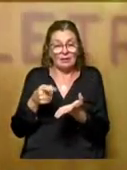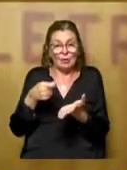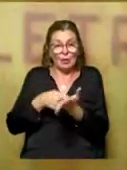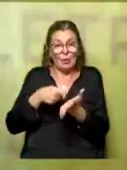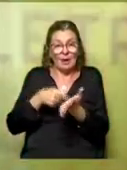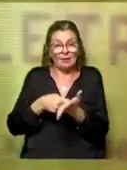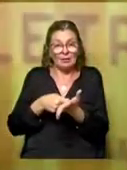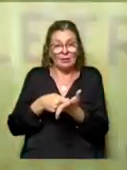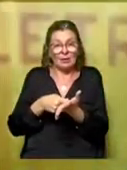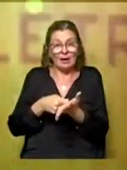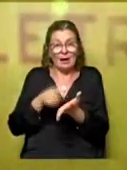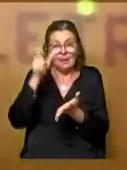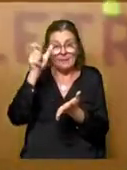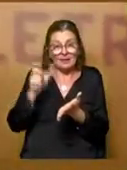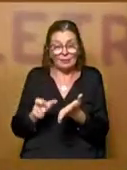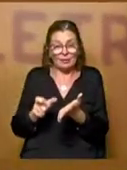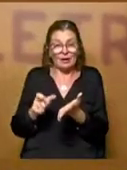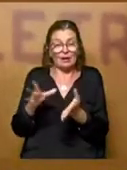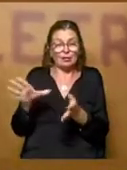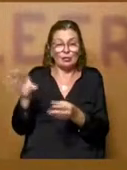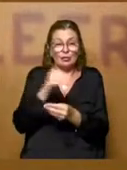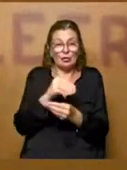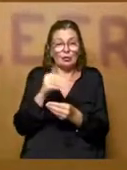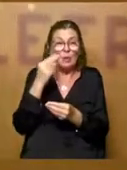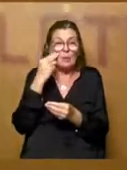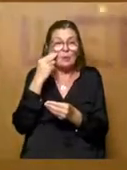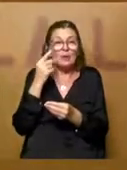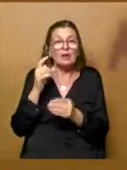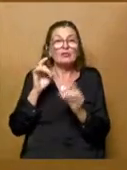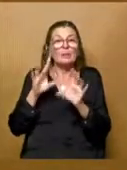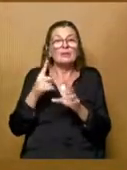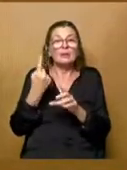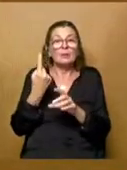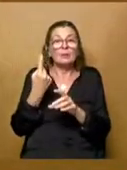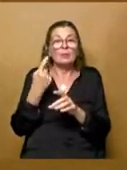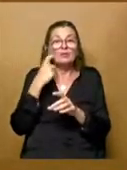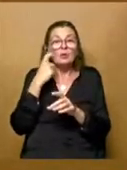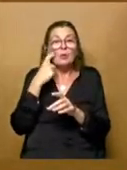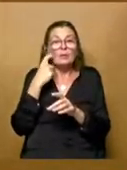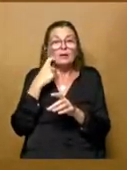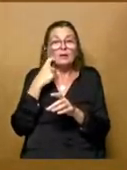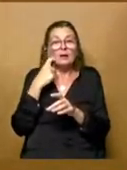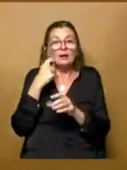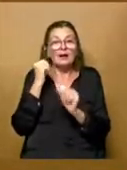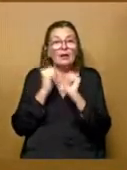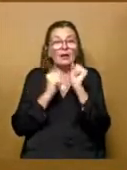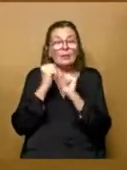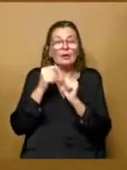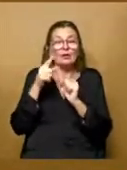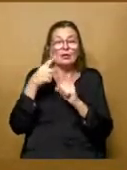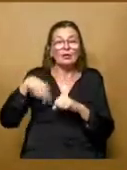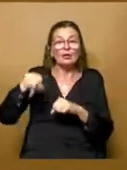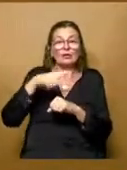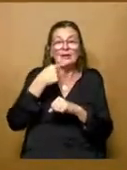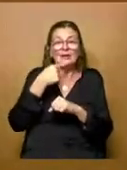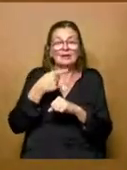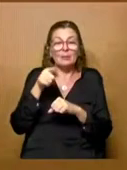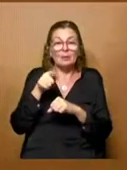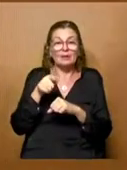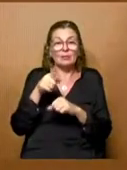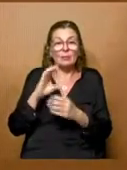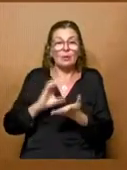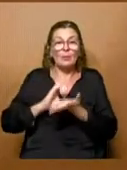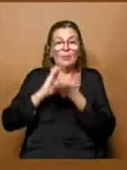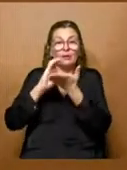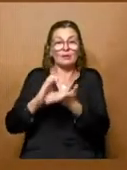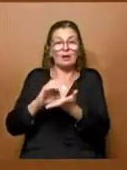para... Hay gente que todos estos problemas los piensa solo en número y desde el punto de vista de la economía. Nosotros le decimos que eso sería una inversión y